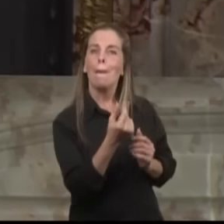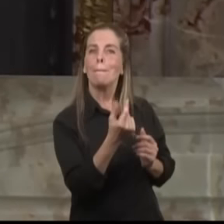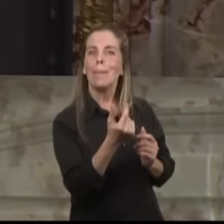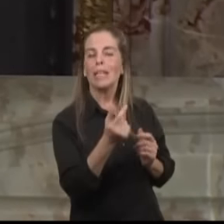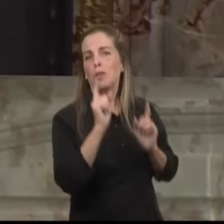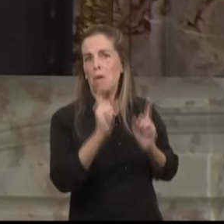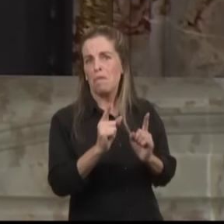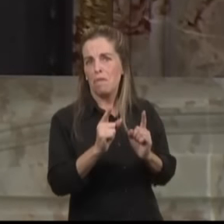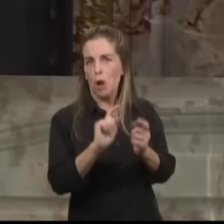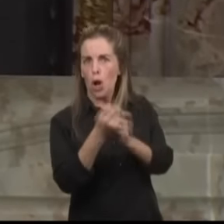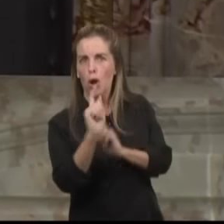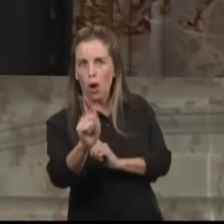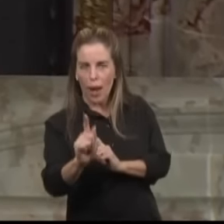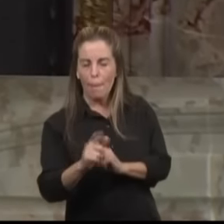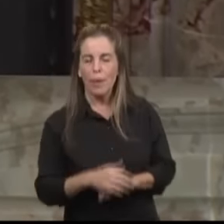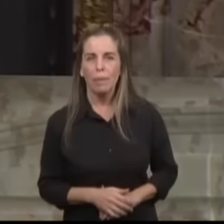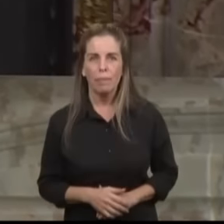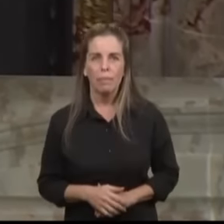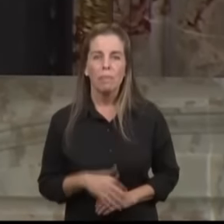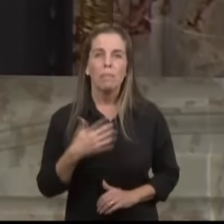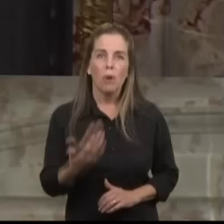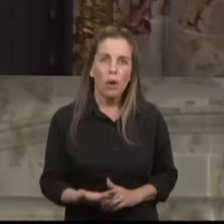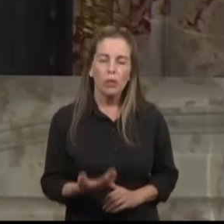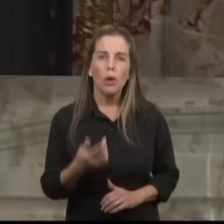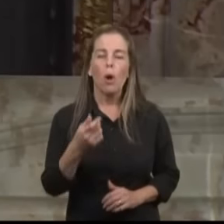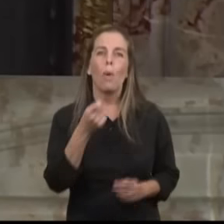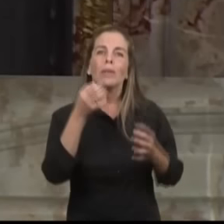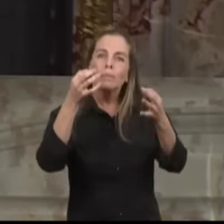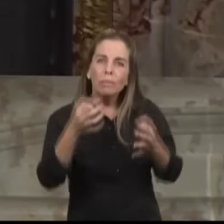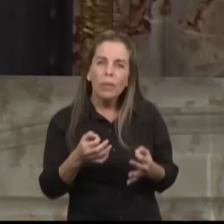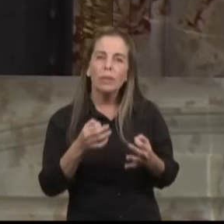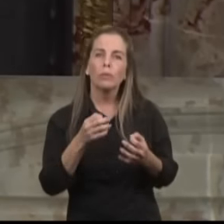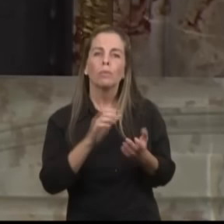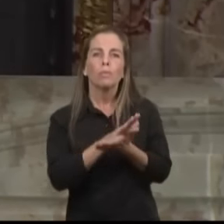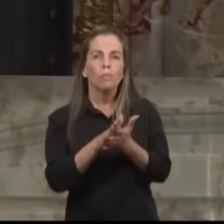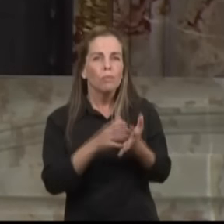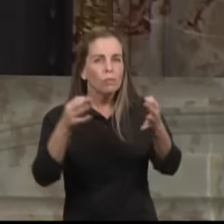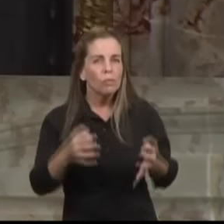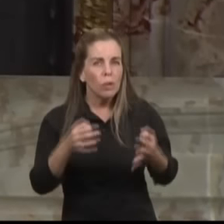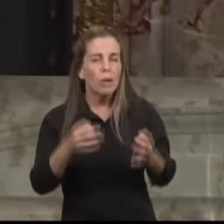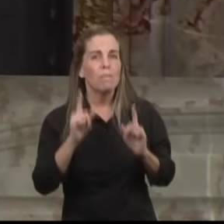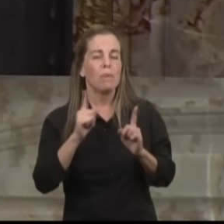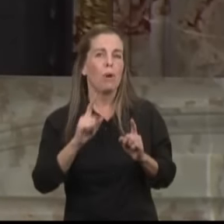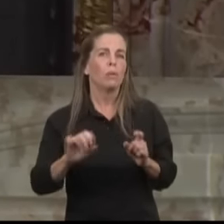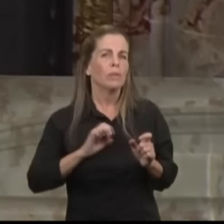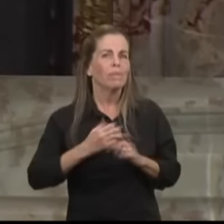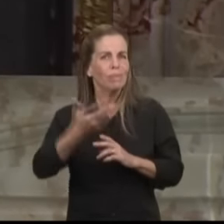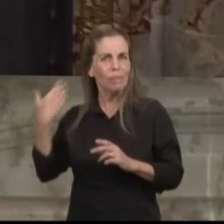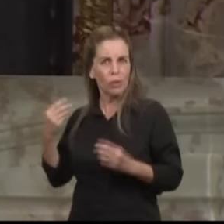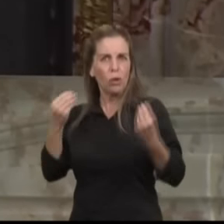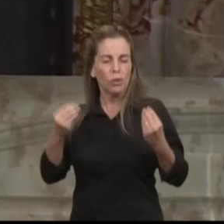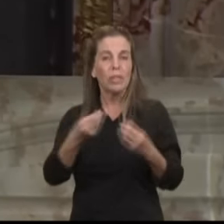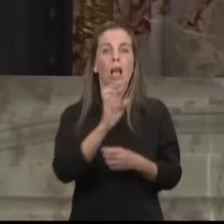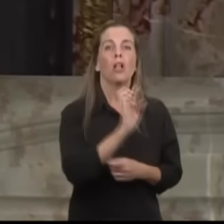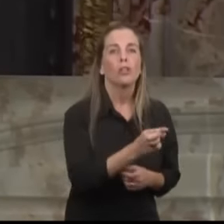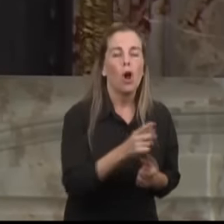no varía. Por eso, cuando se terminen de limpiar los rezagos de la emisión monetaria pasada, las fluctuaciones del